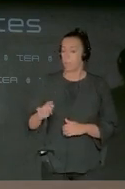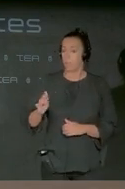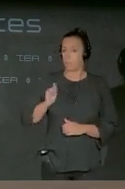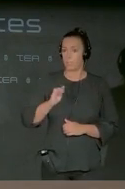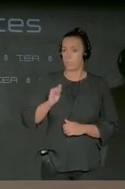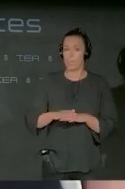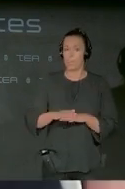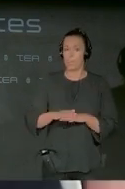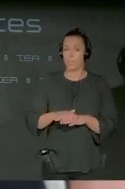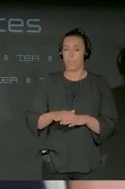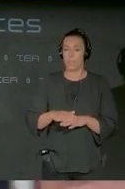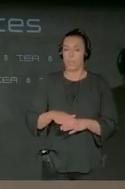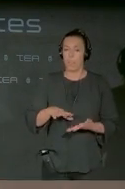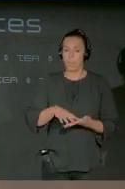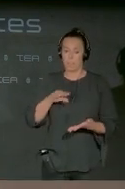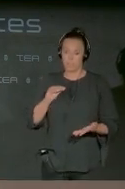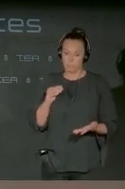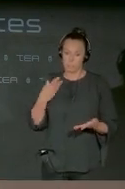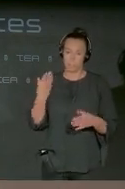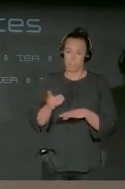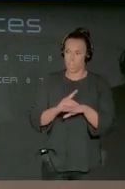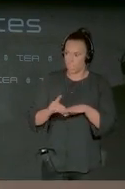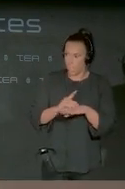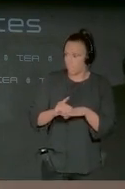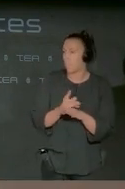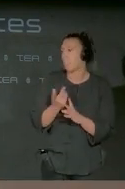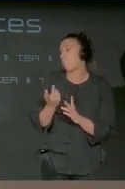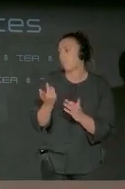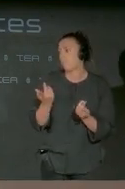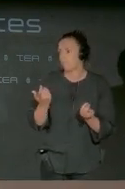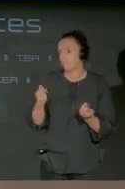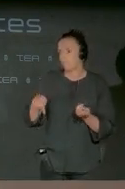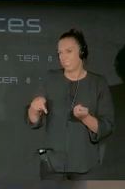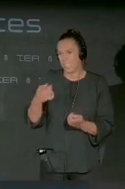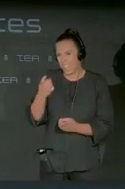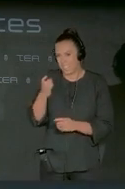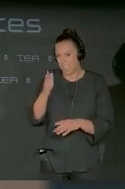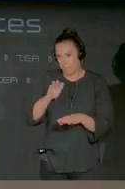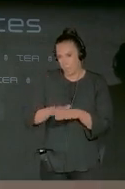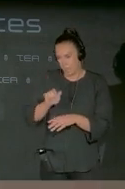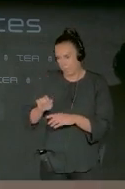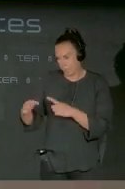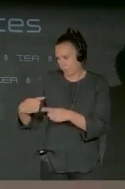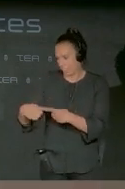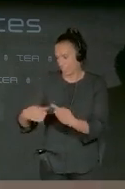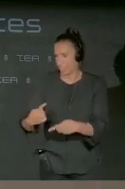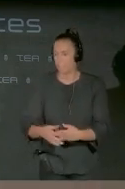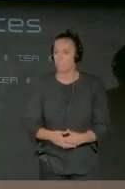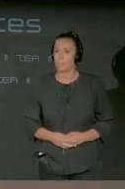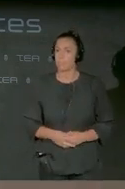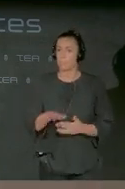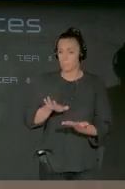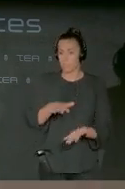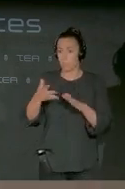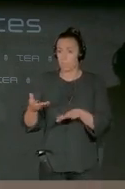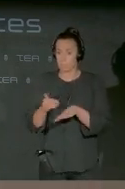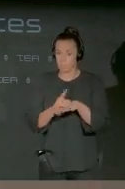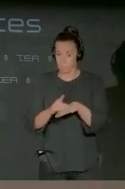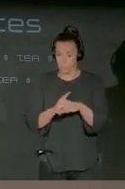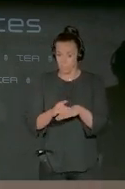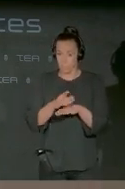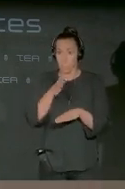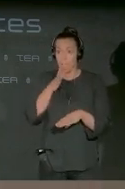de competencias digitales imprescindibles hoy en día para cualquier generación. Con la transformación digital, miles de nuevos